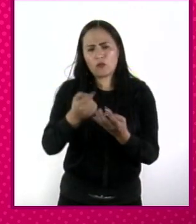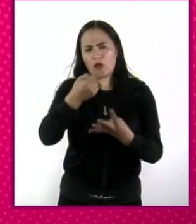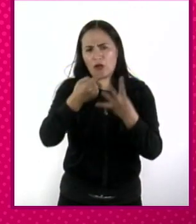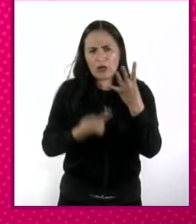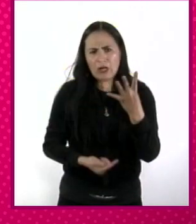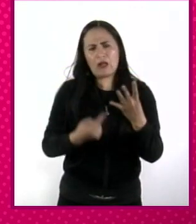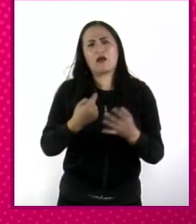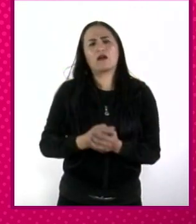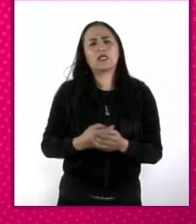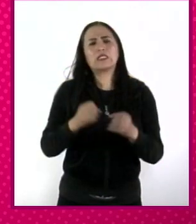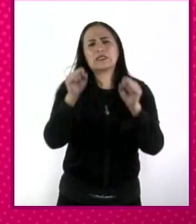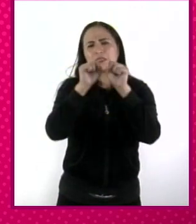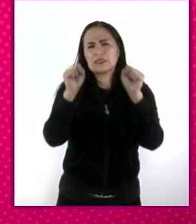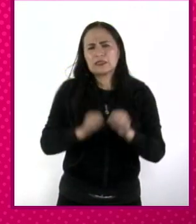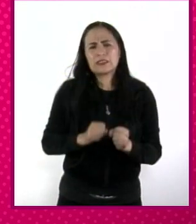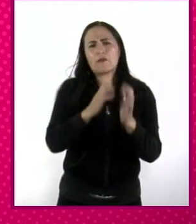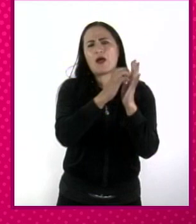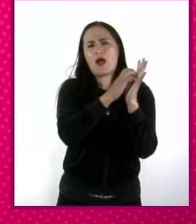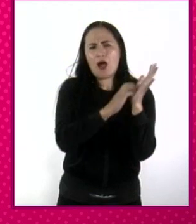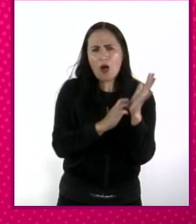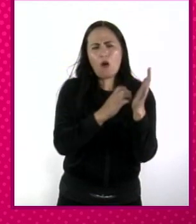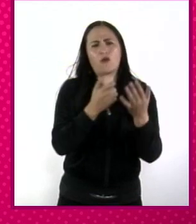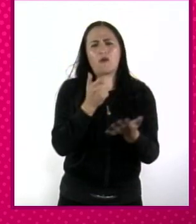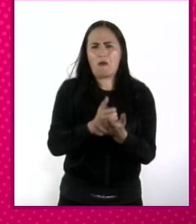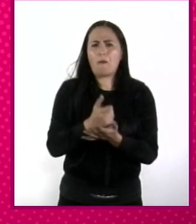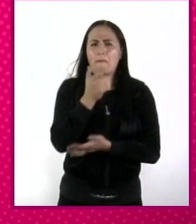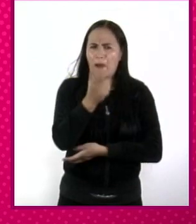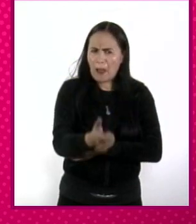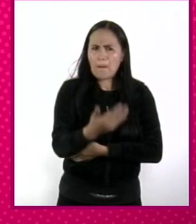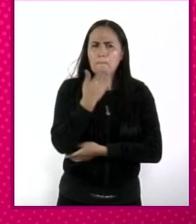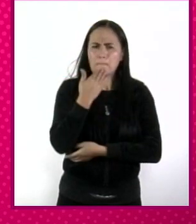de ahorro, salarios dignos,